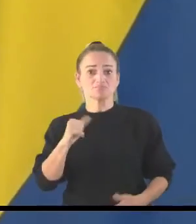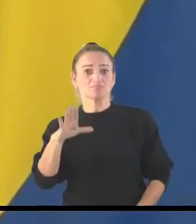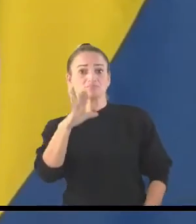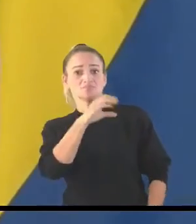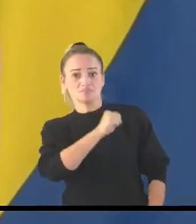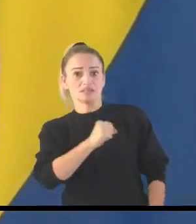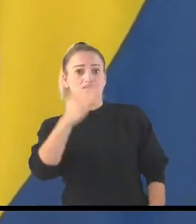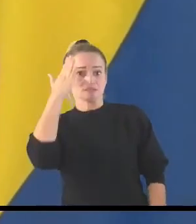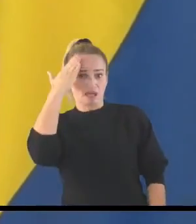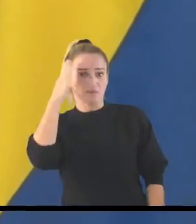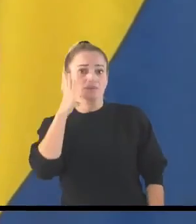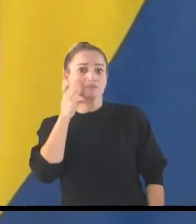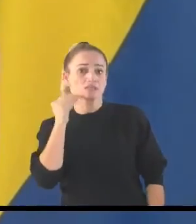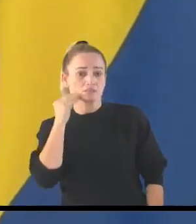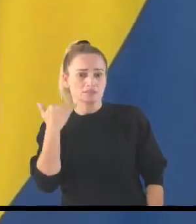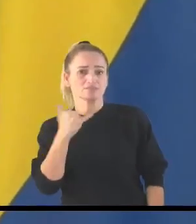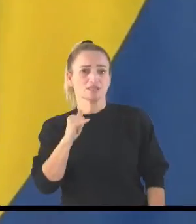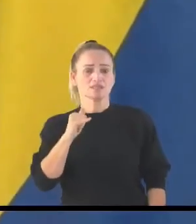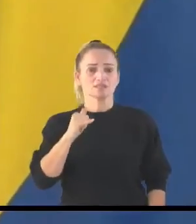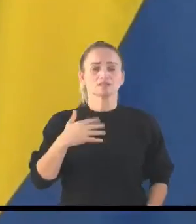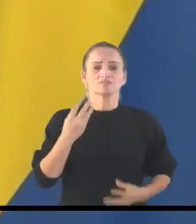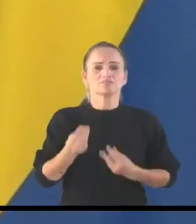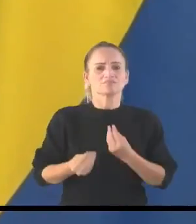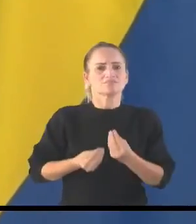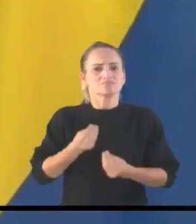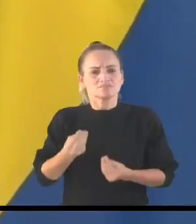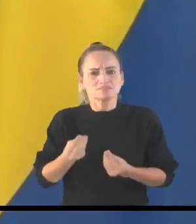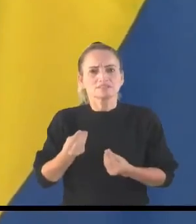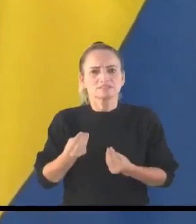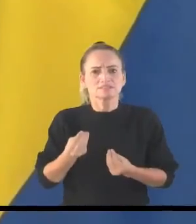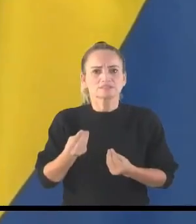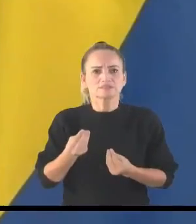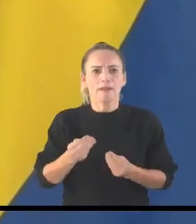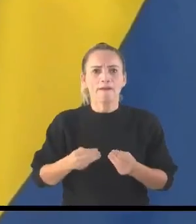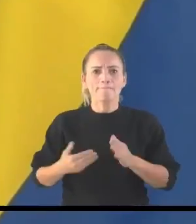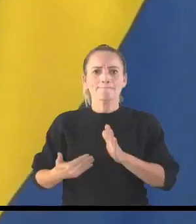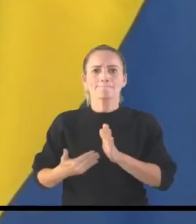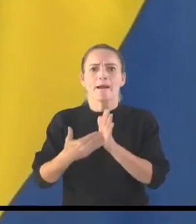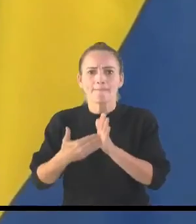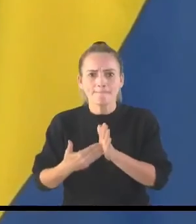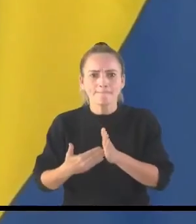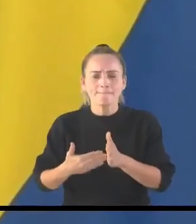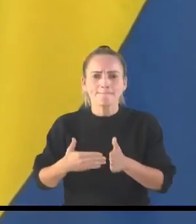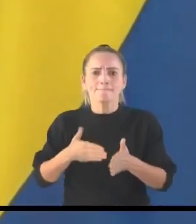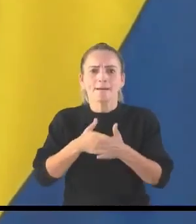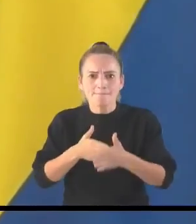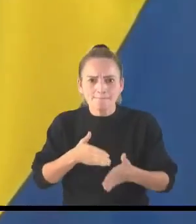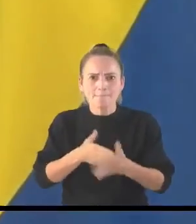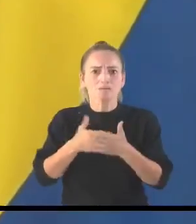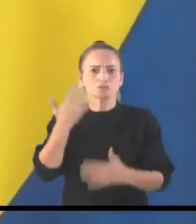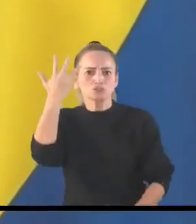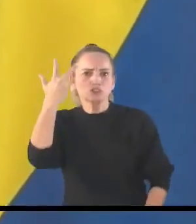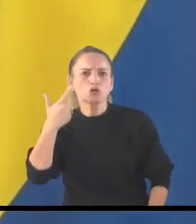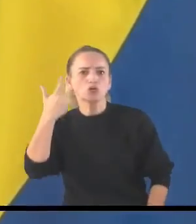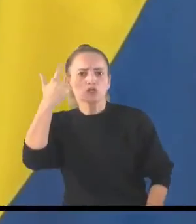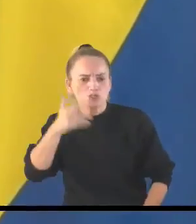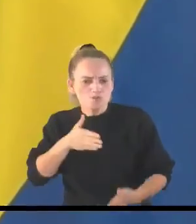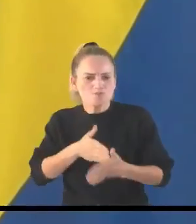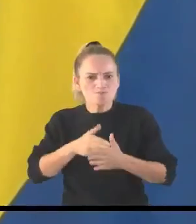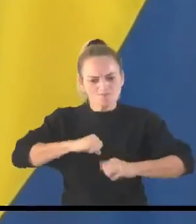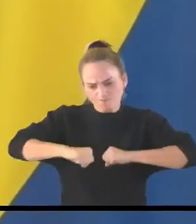que significa eso, nos encontramos con muchos obstáculos. Pero todos los días tenemos